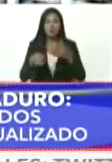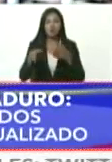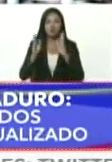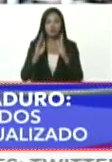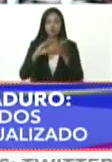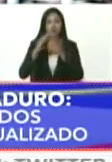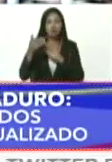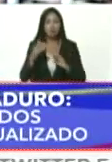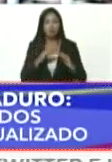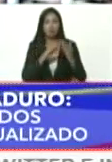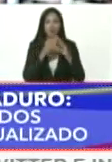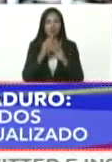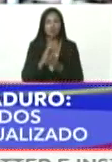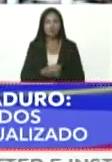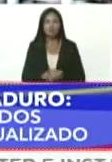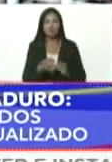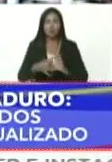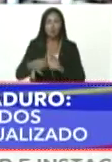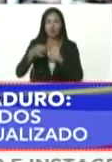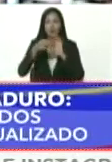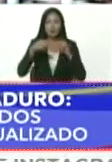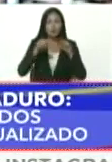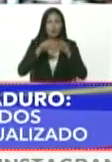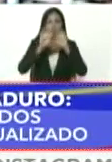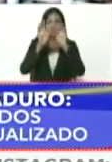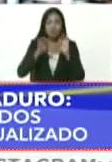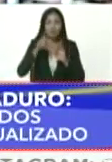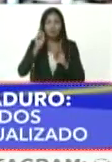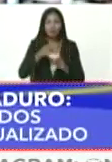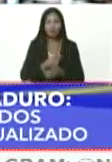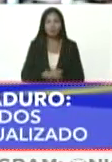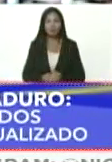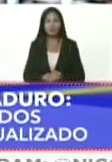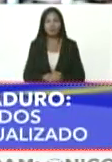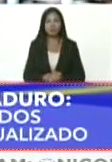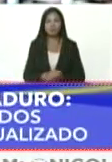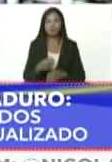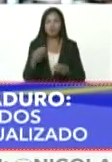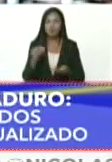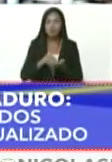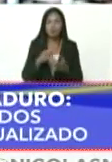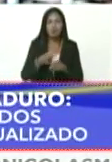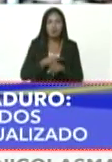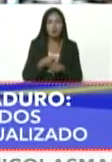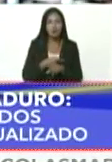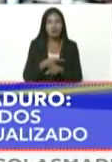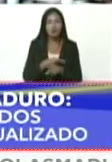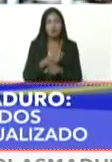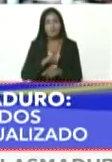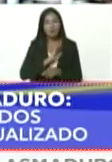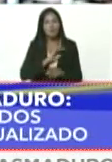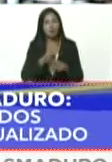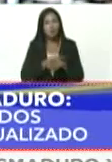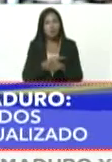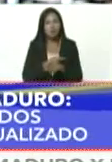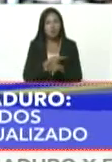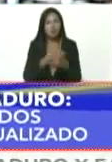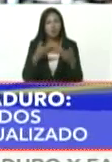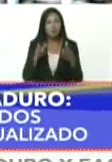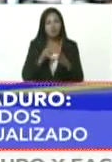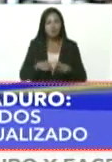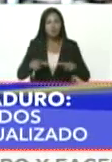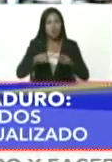comunas, ¿no? La unión de los consejos comunales para establecer el gobierno, el autogobierno popular en el